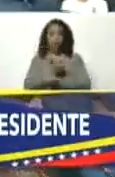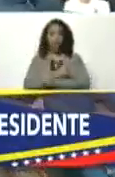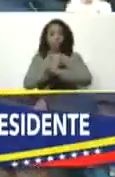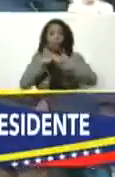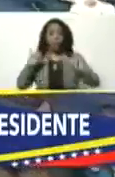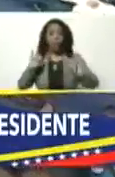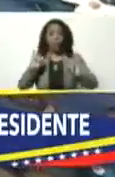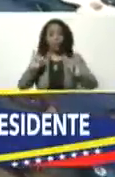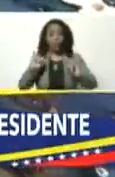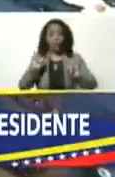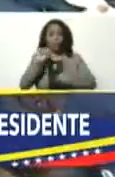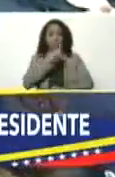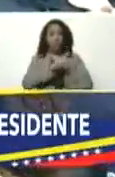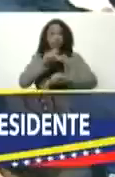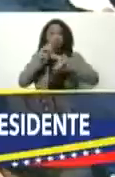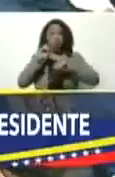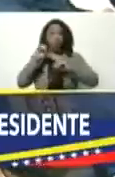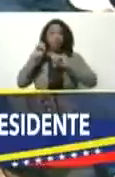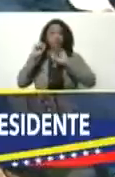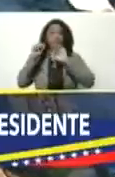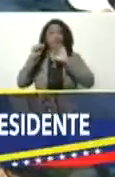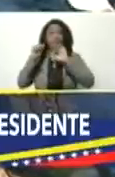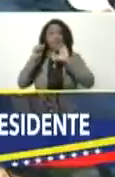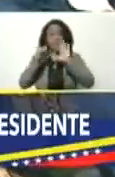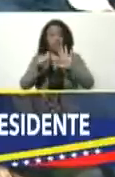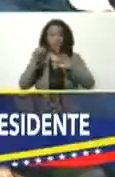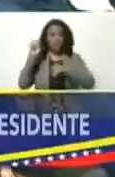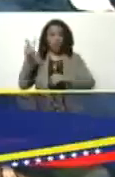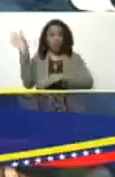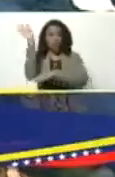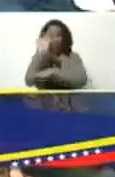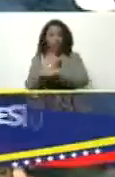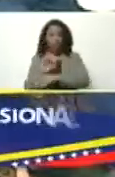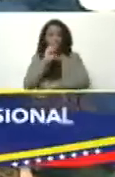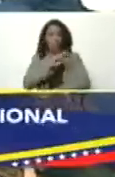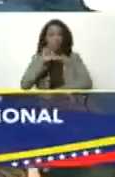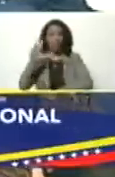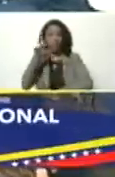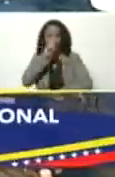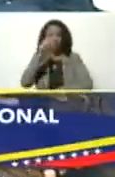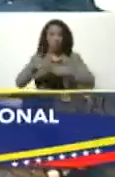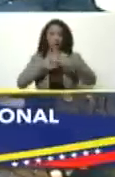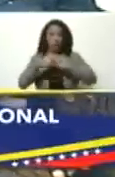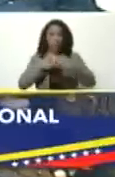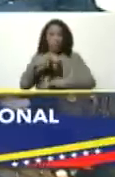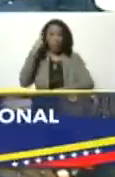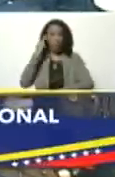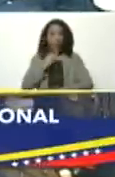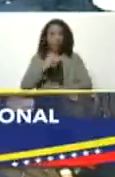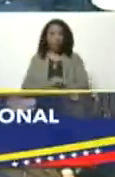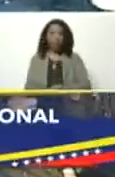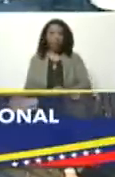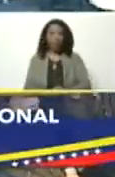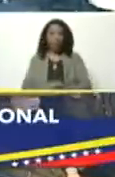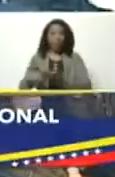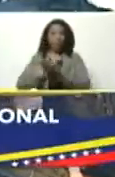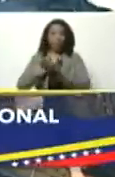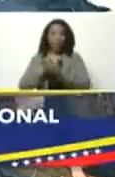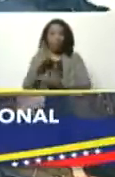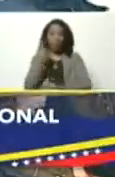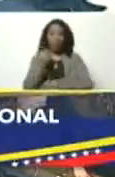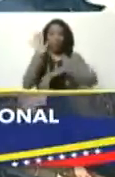independencia, 162 de la Federación y 23 años de la Revolución Bolivariana. Resolución